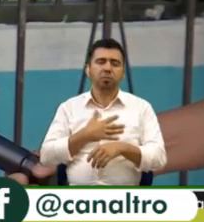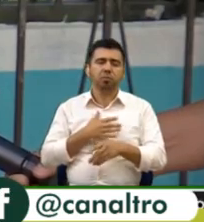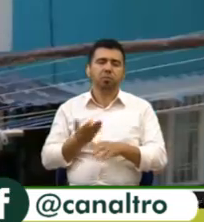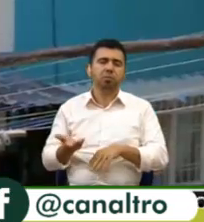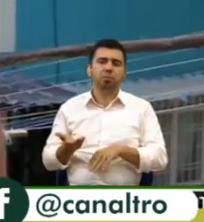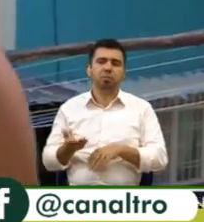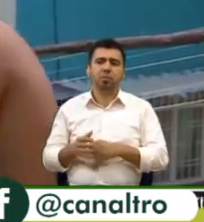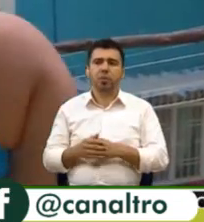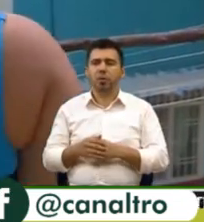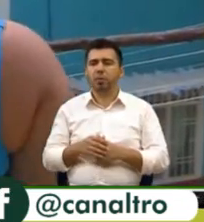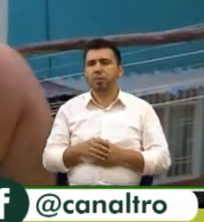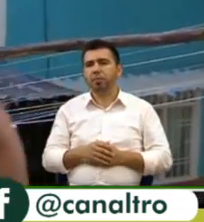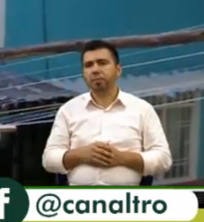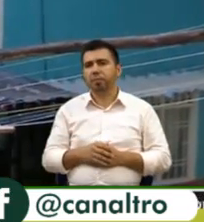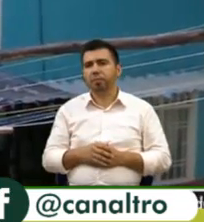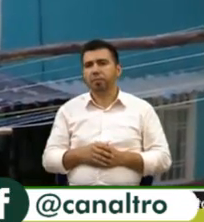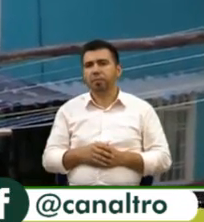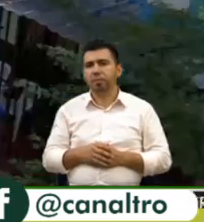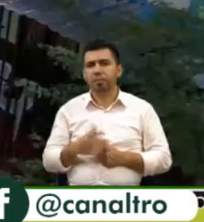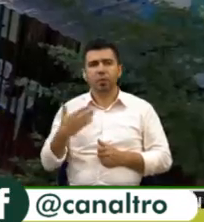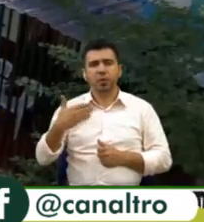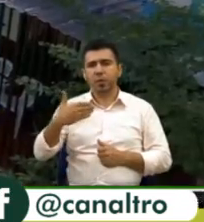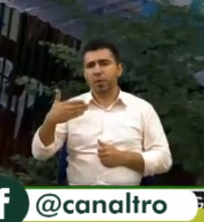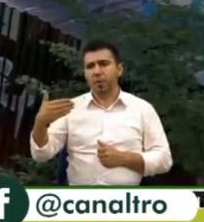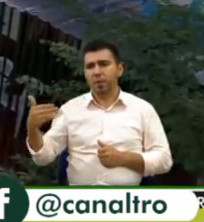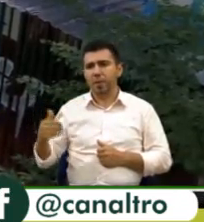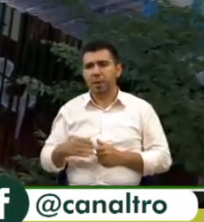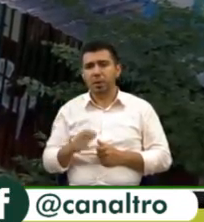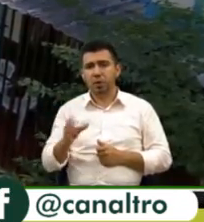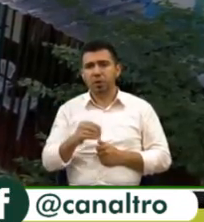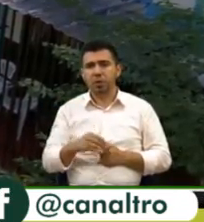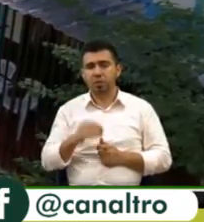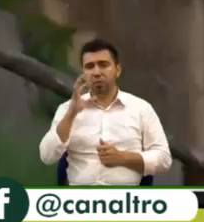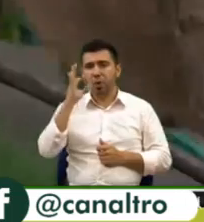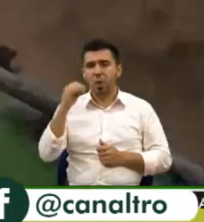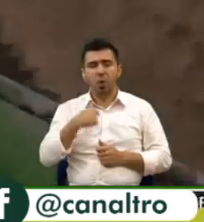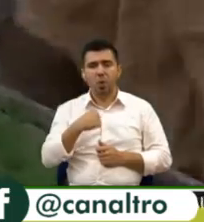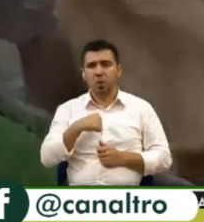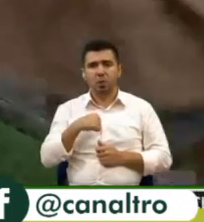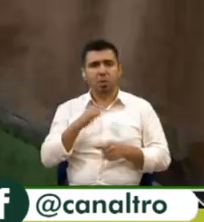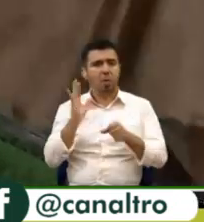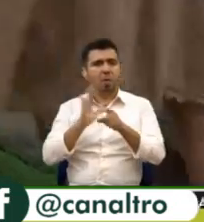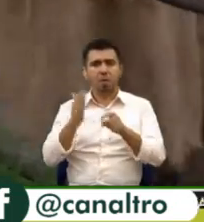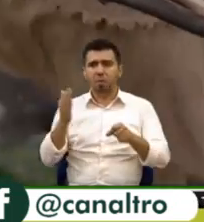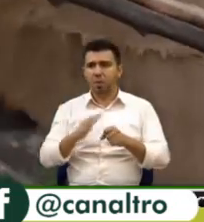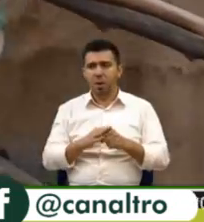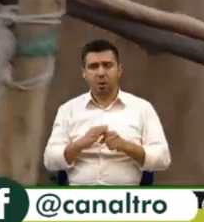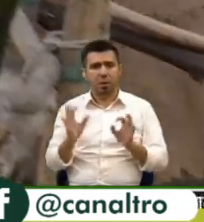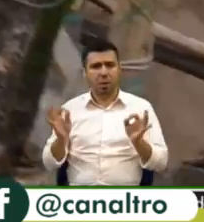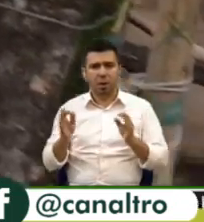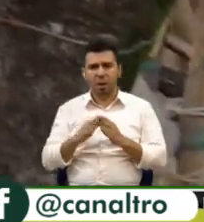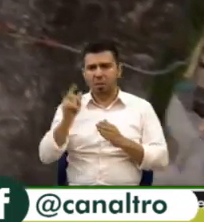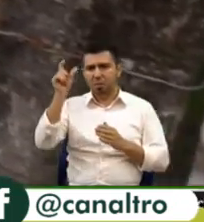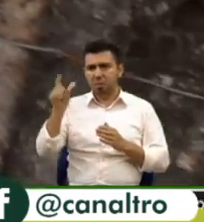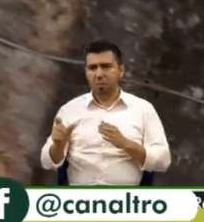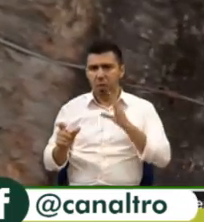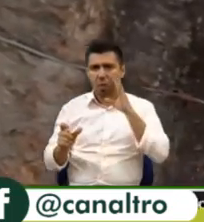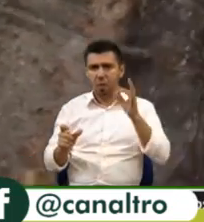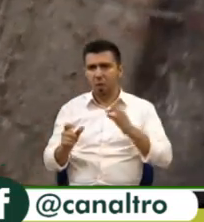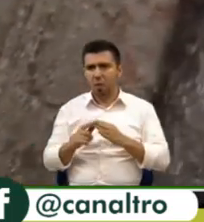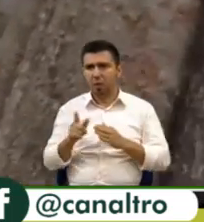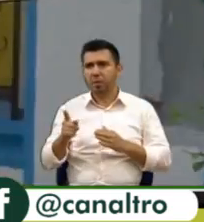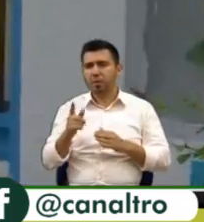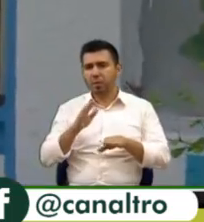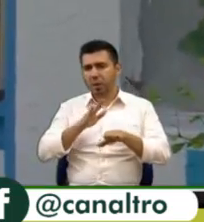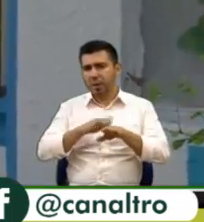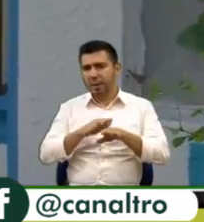murió el hecho sorprendió a los vecinos del sector Pues el hombre no tenía comportamientos agresivos sin embargo la mujer sí habría